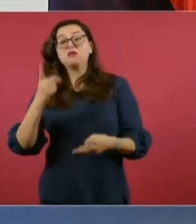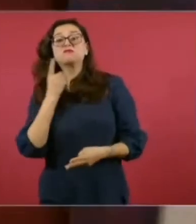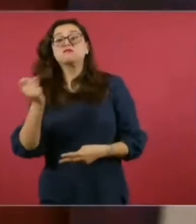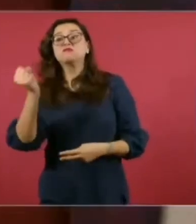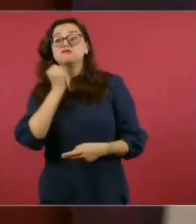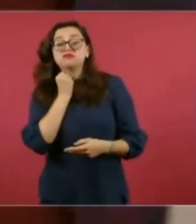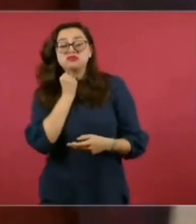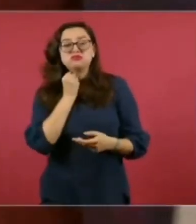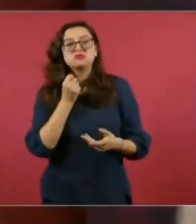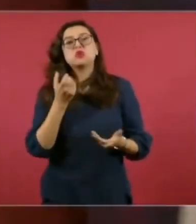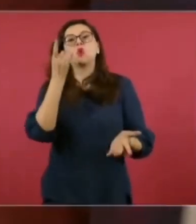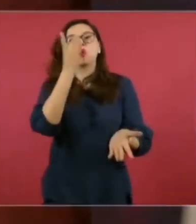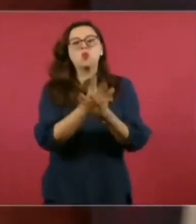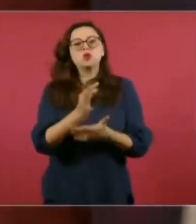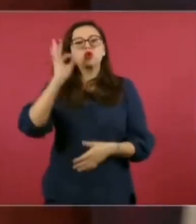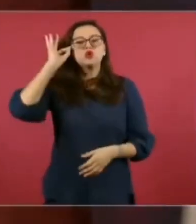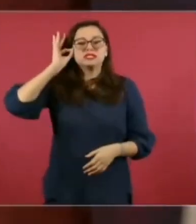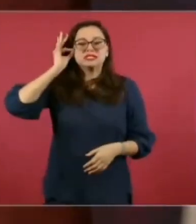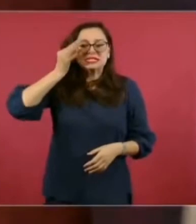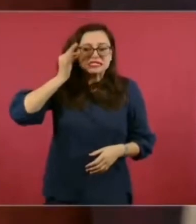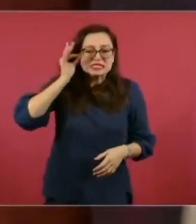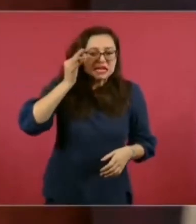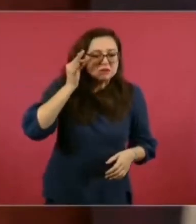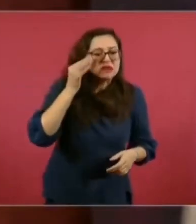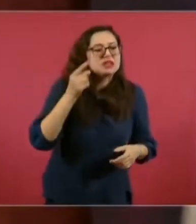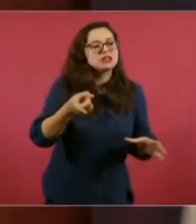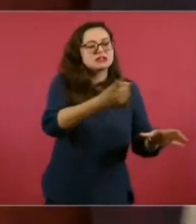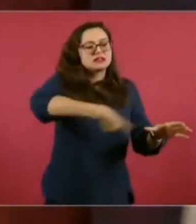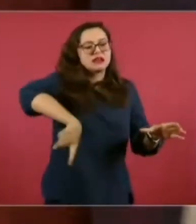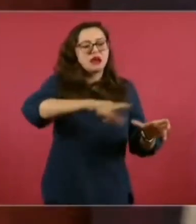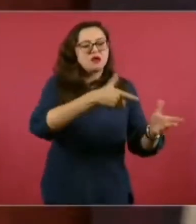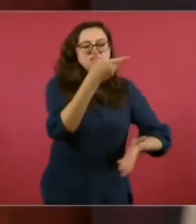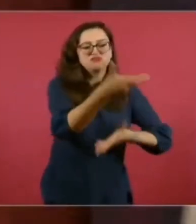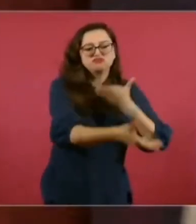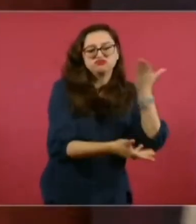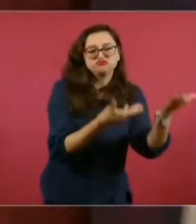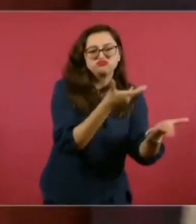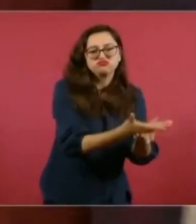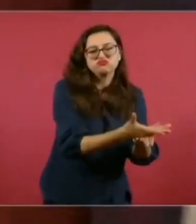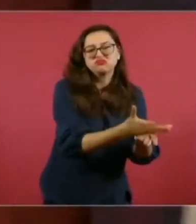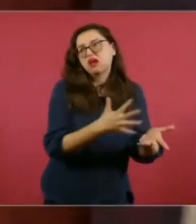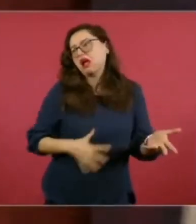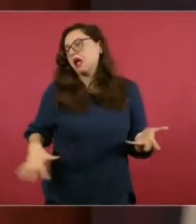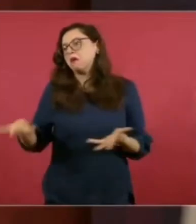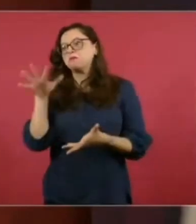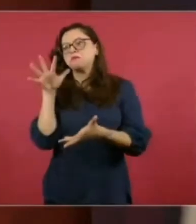oligarquía, de la minoría rapaz, y no